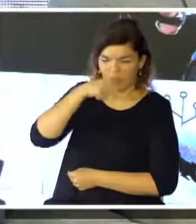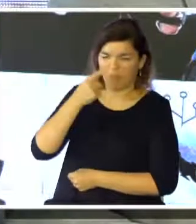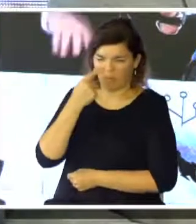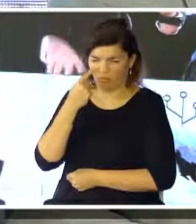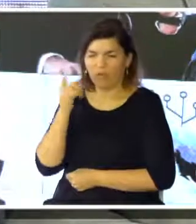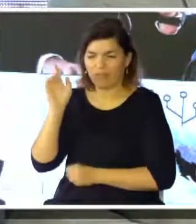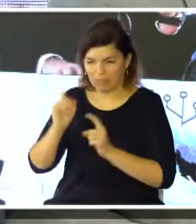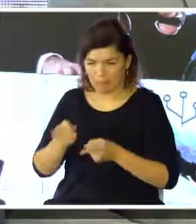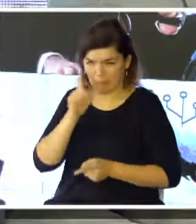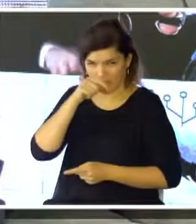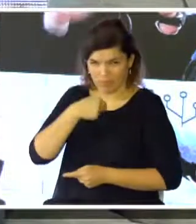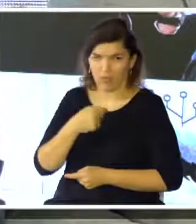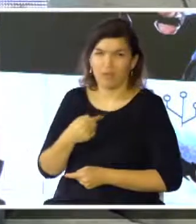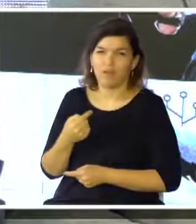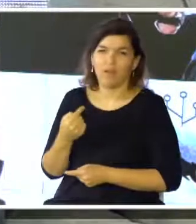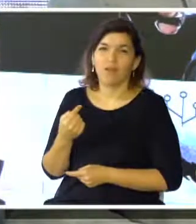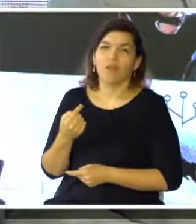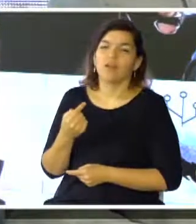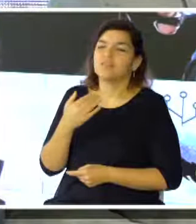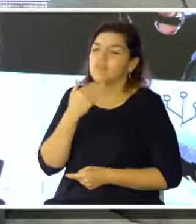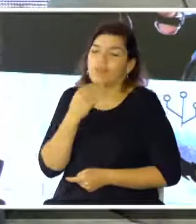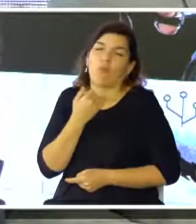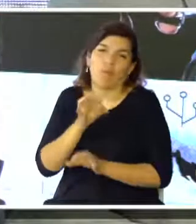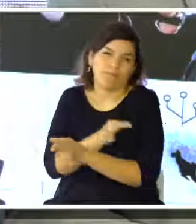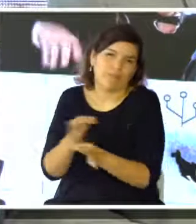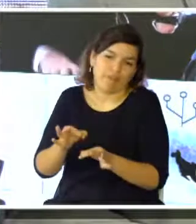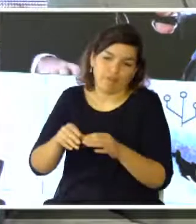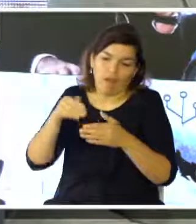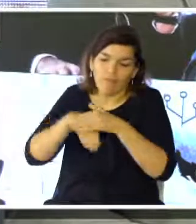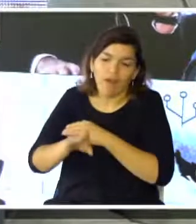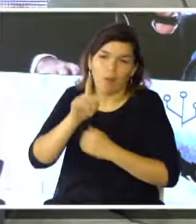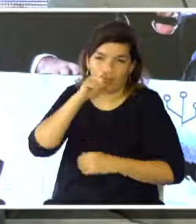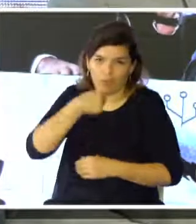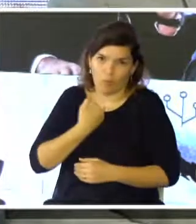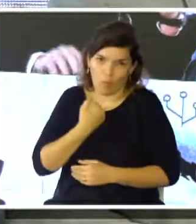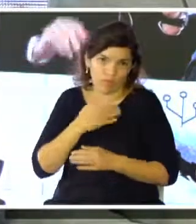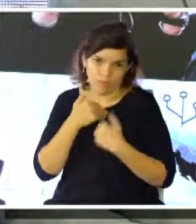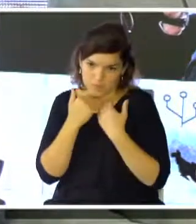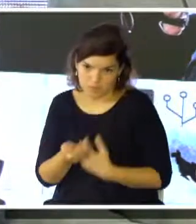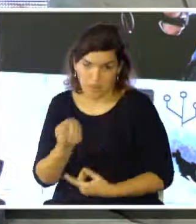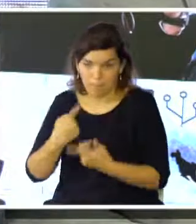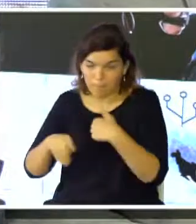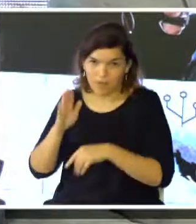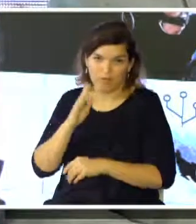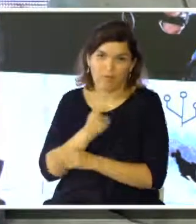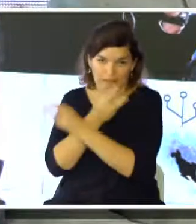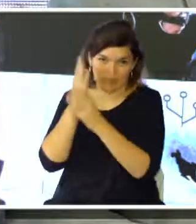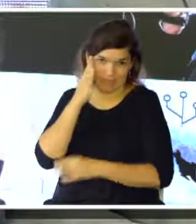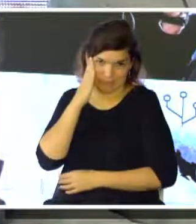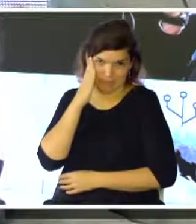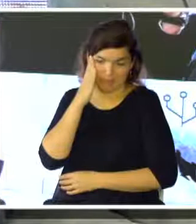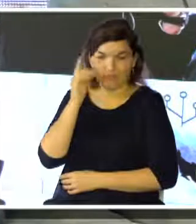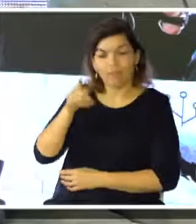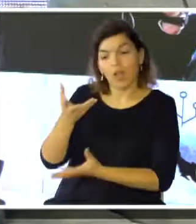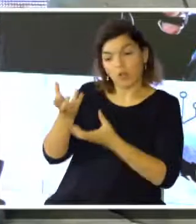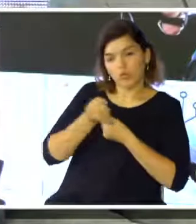leído sin gracia no sé cómo son los caños por por debajo de la ciudad esto nos ayuda